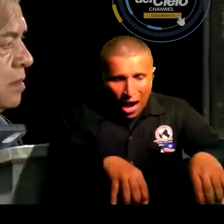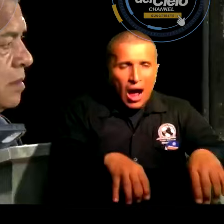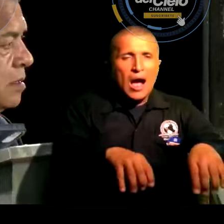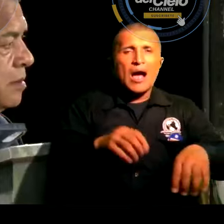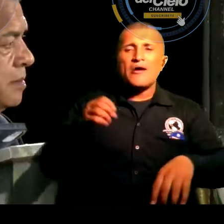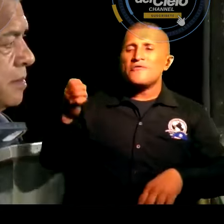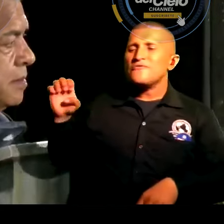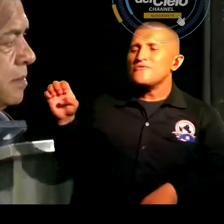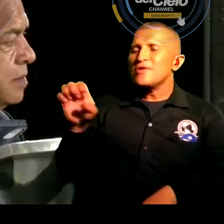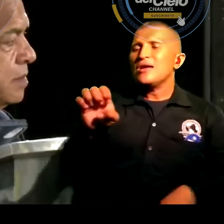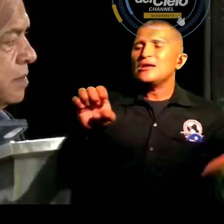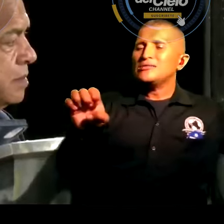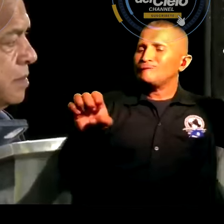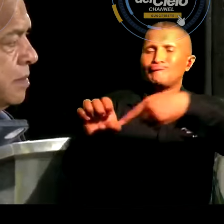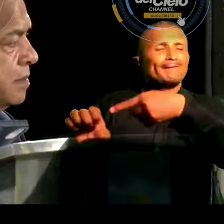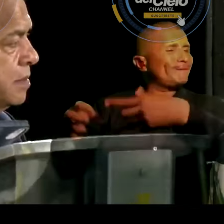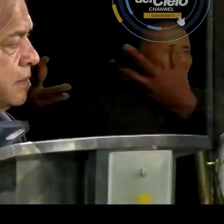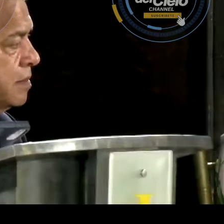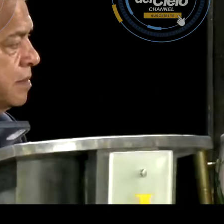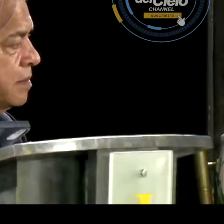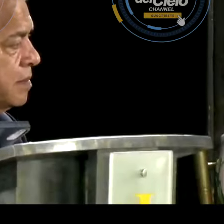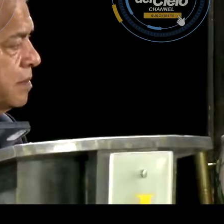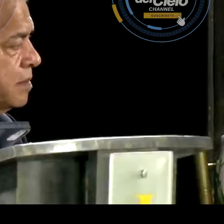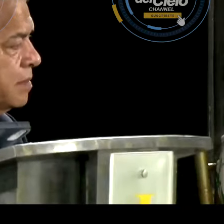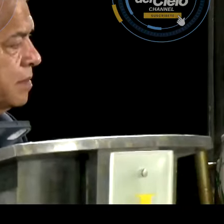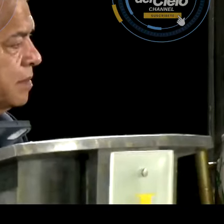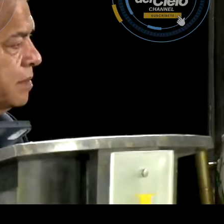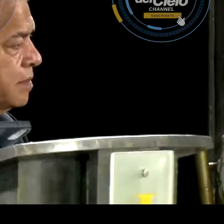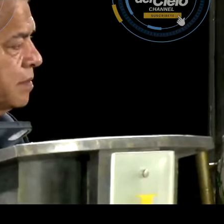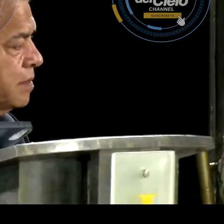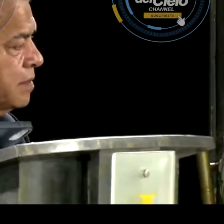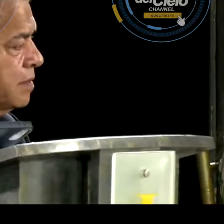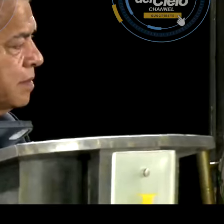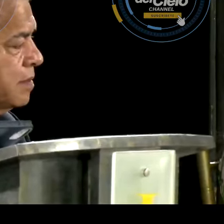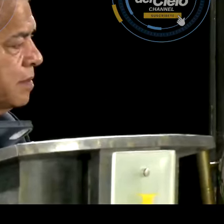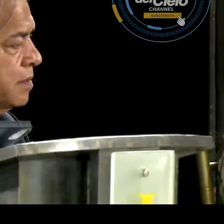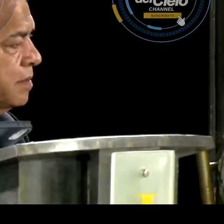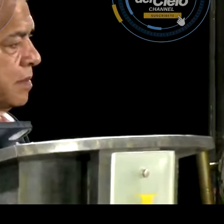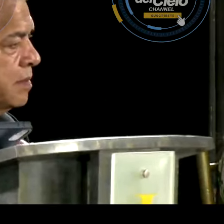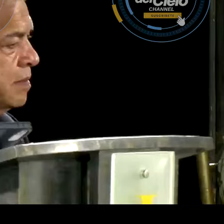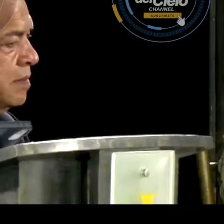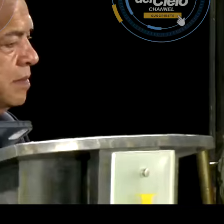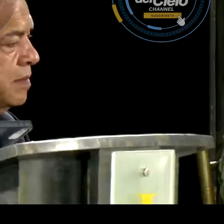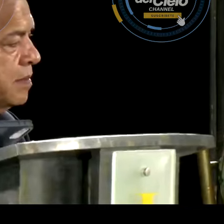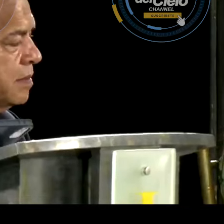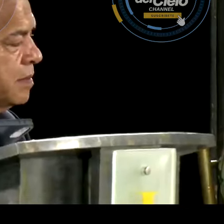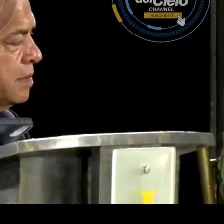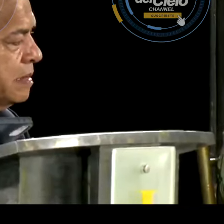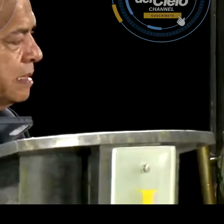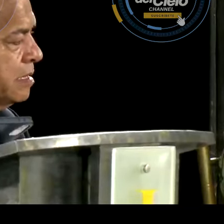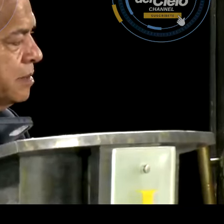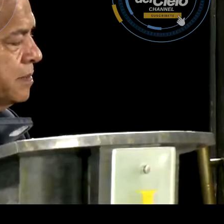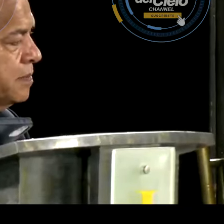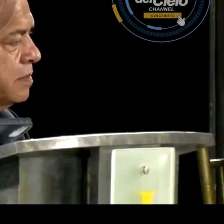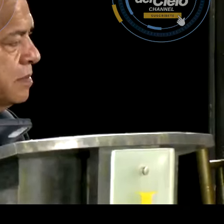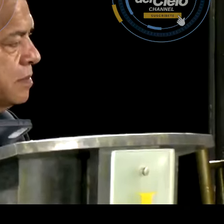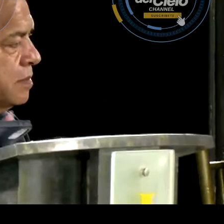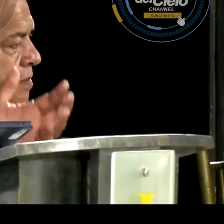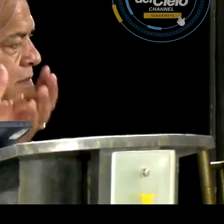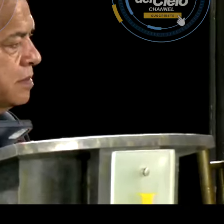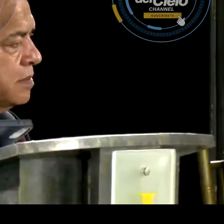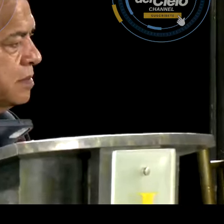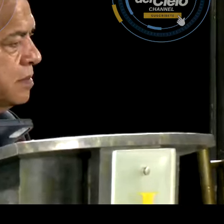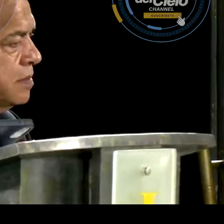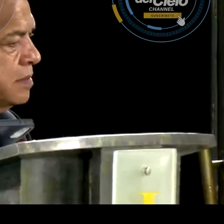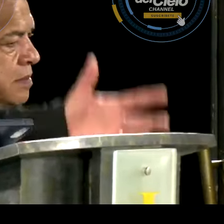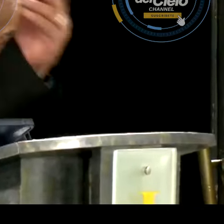no enseña la verdadera libertad. Está el evangelio antropocéntrico, donde